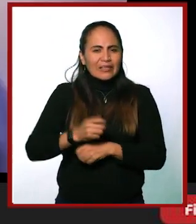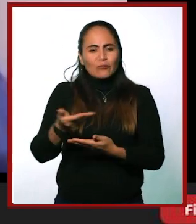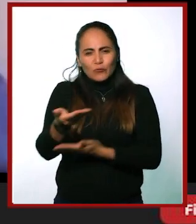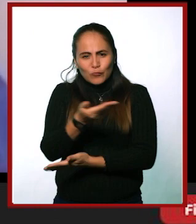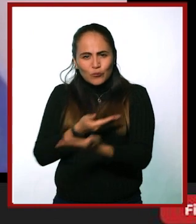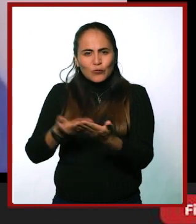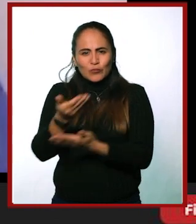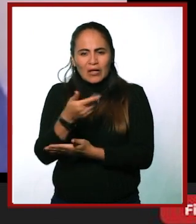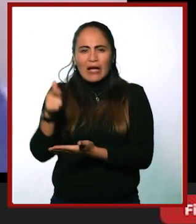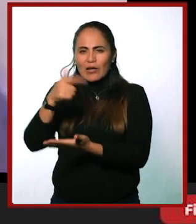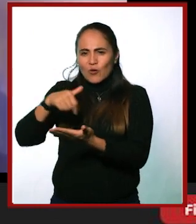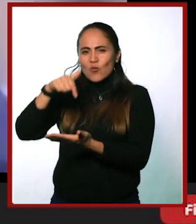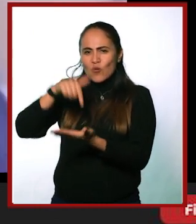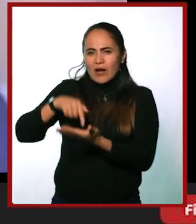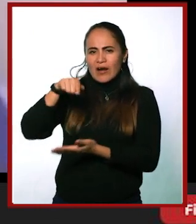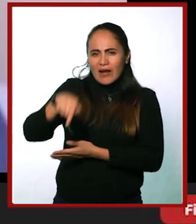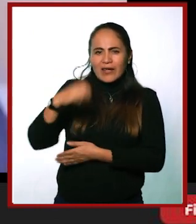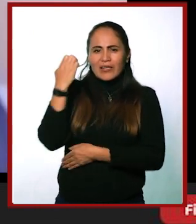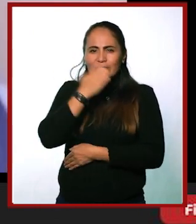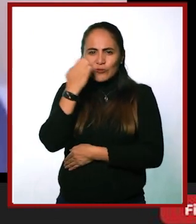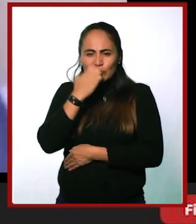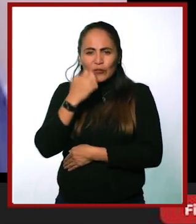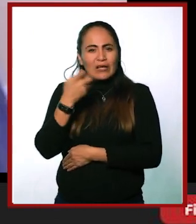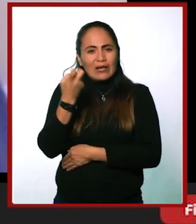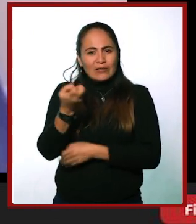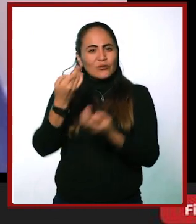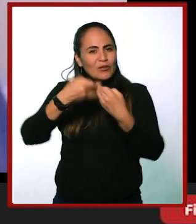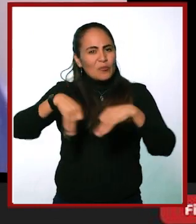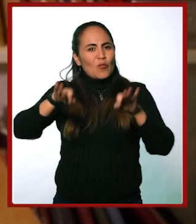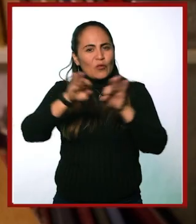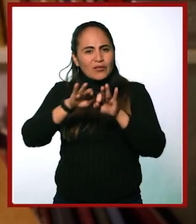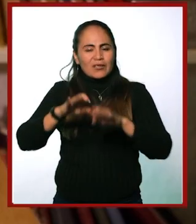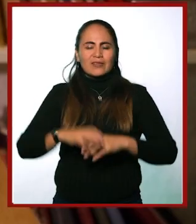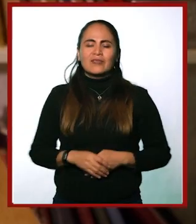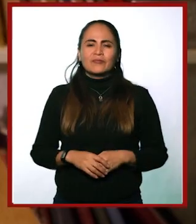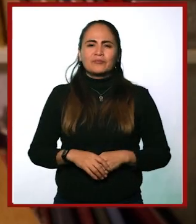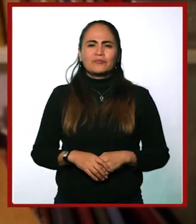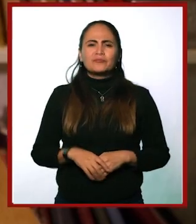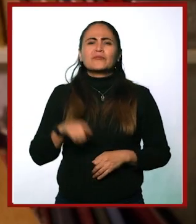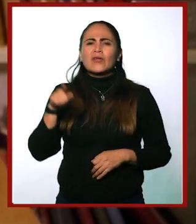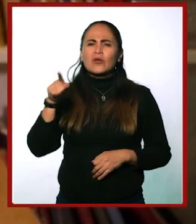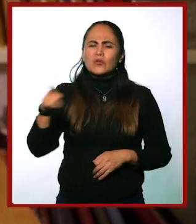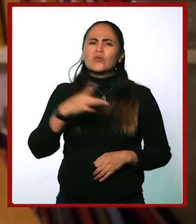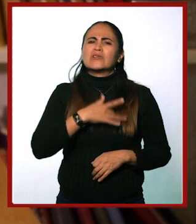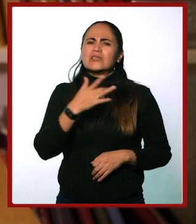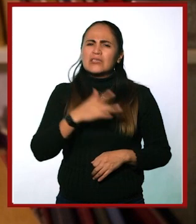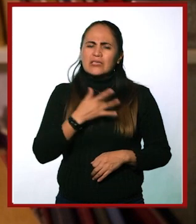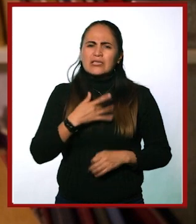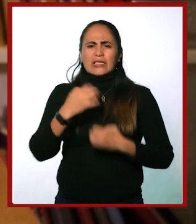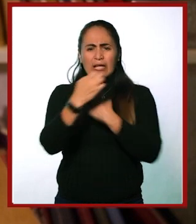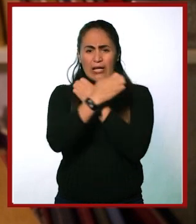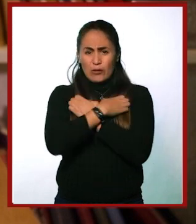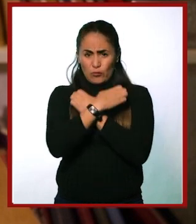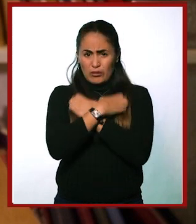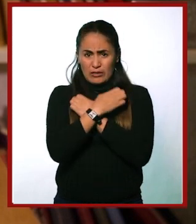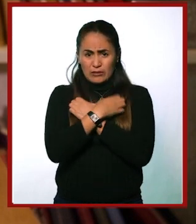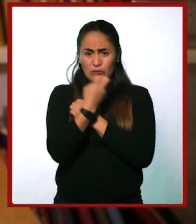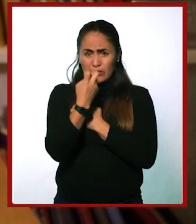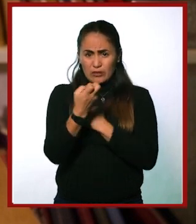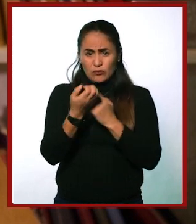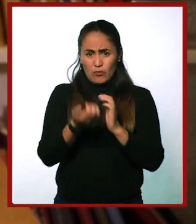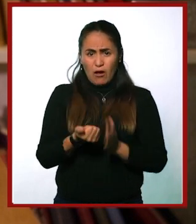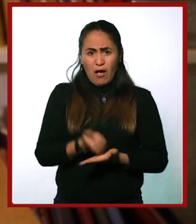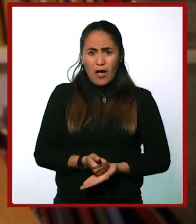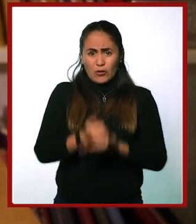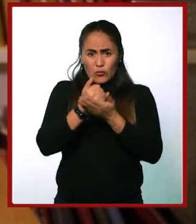amigas en el espacio escolar y en otros, ¿no? Esto es fundamental. Claro. Patricia, ¿tú consideras que la educación puede contribuir a la construcción de